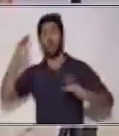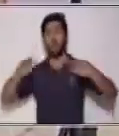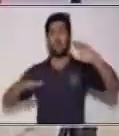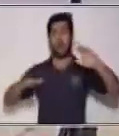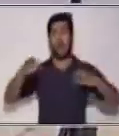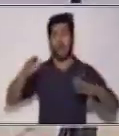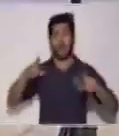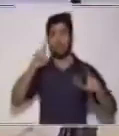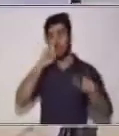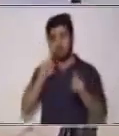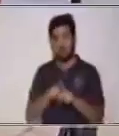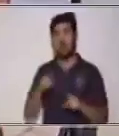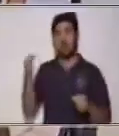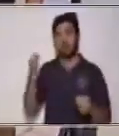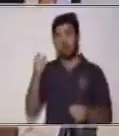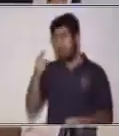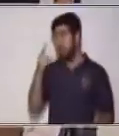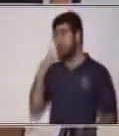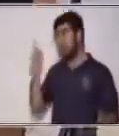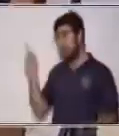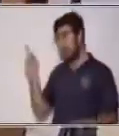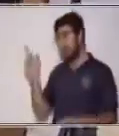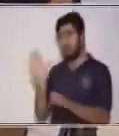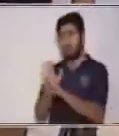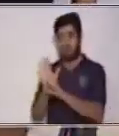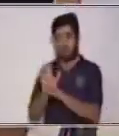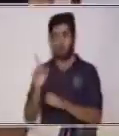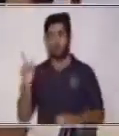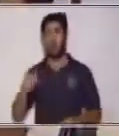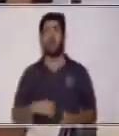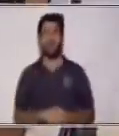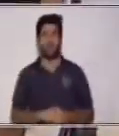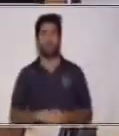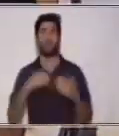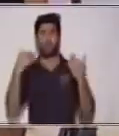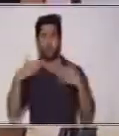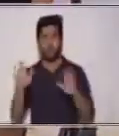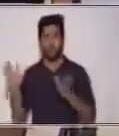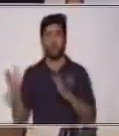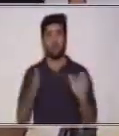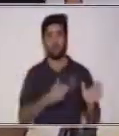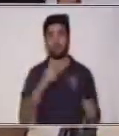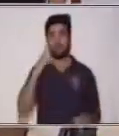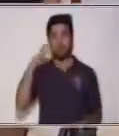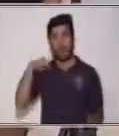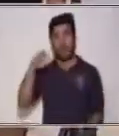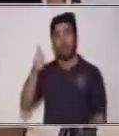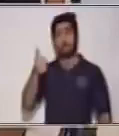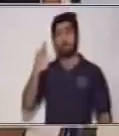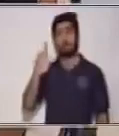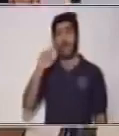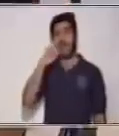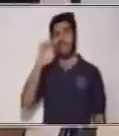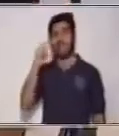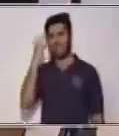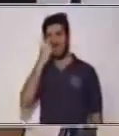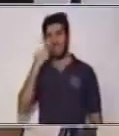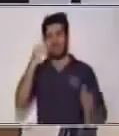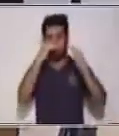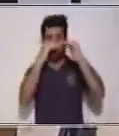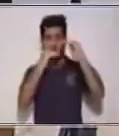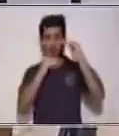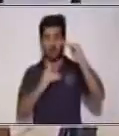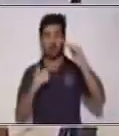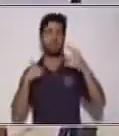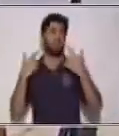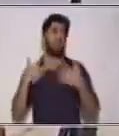bien, excelente. Ahora bien, veamos las partes de nuestro informe y con eso creo